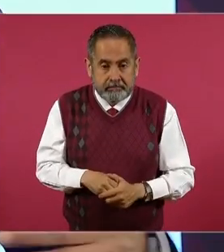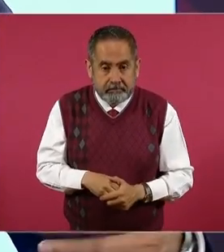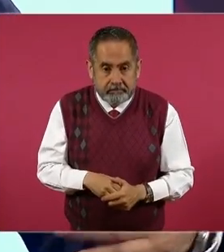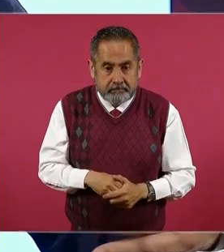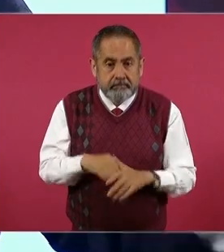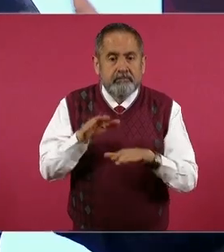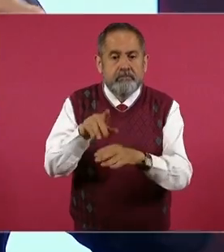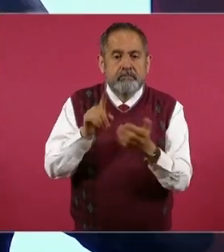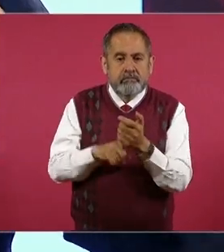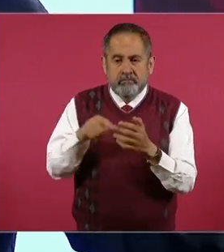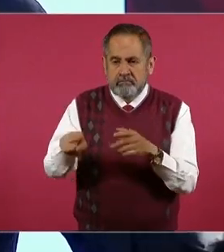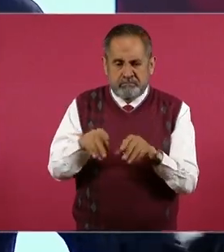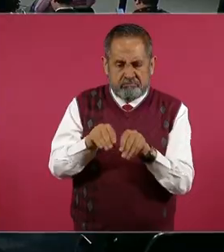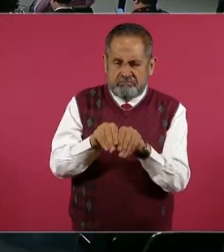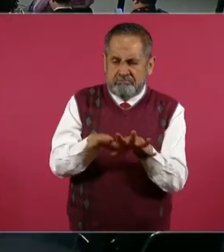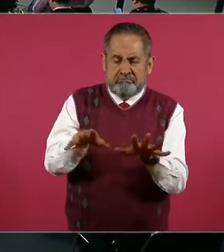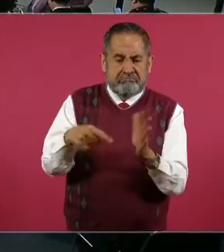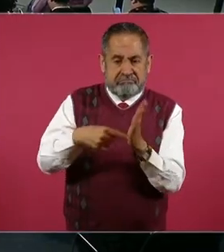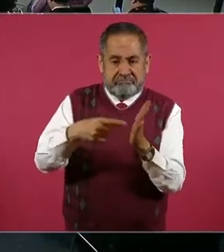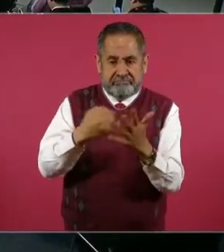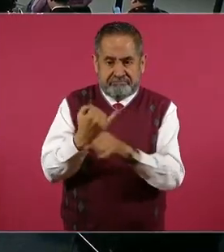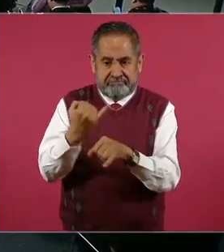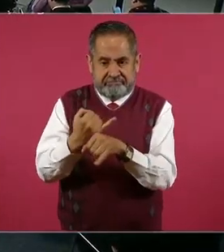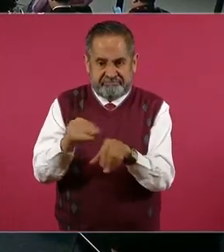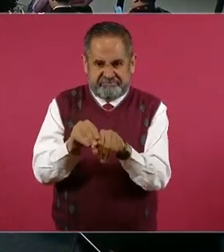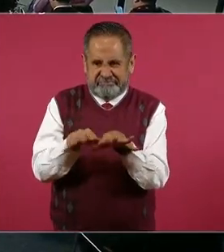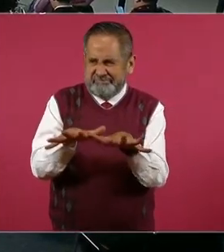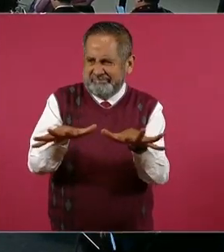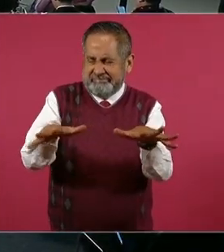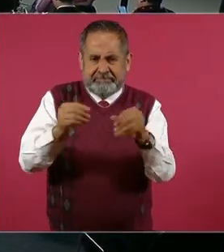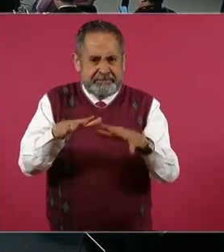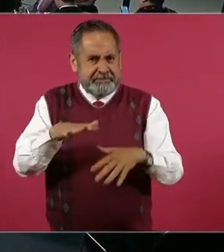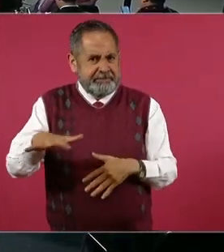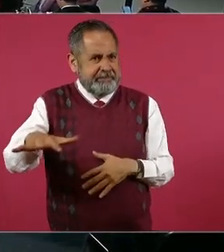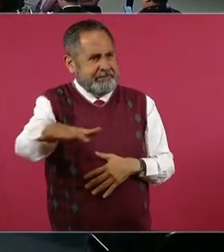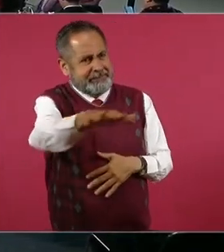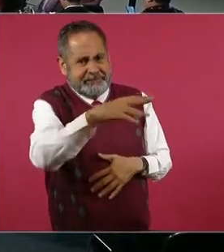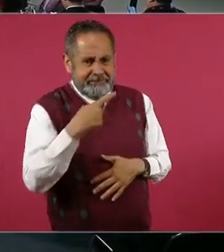sobre su alcance y cómo